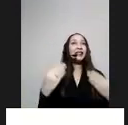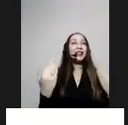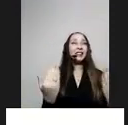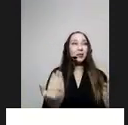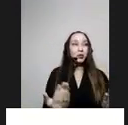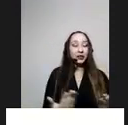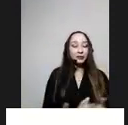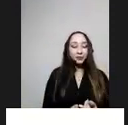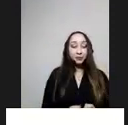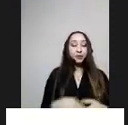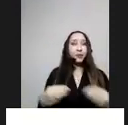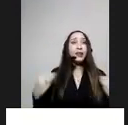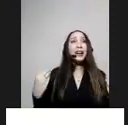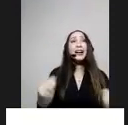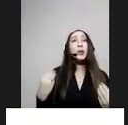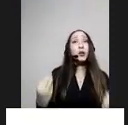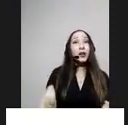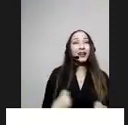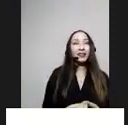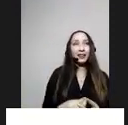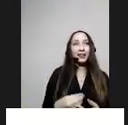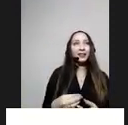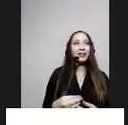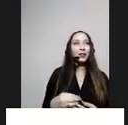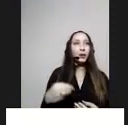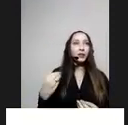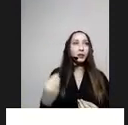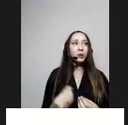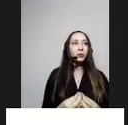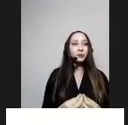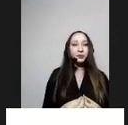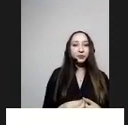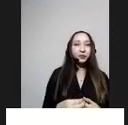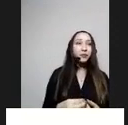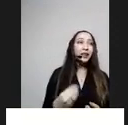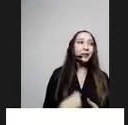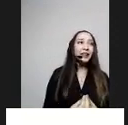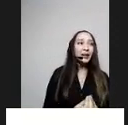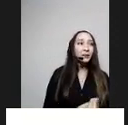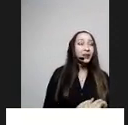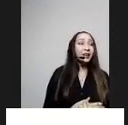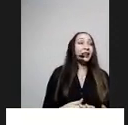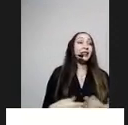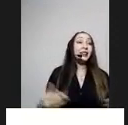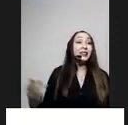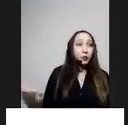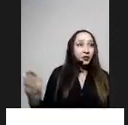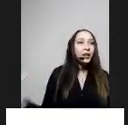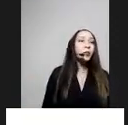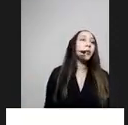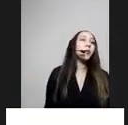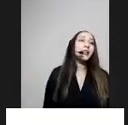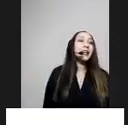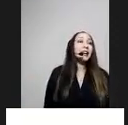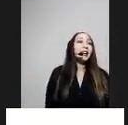es la inteligencia emocional. Y es la que nos va a ayudar a salir de este secuestro amigdalar. La inteligencia emocional,